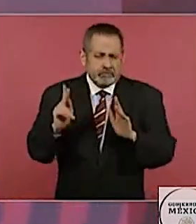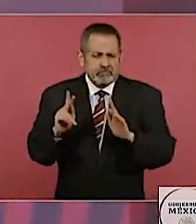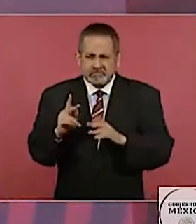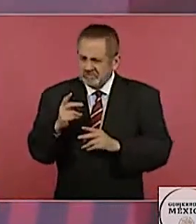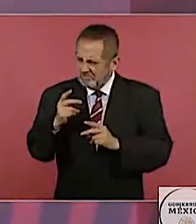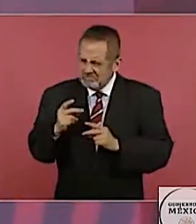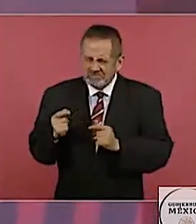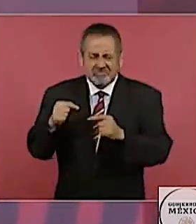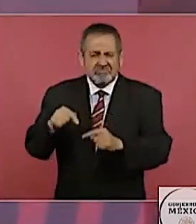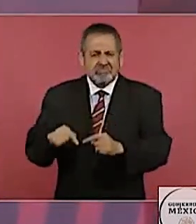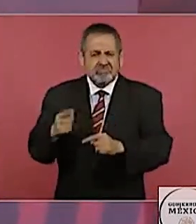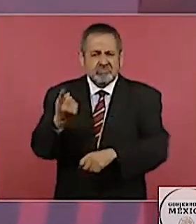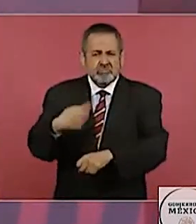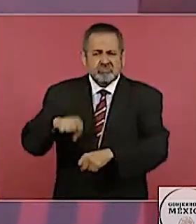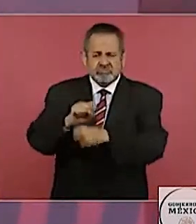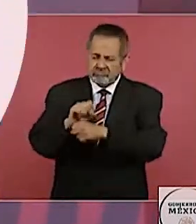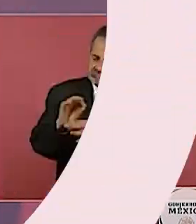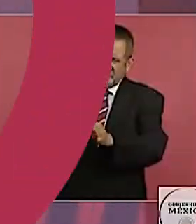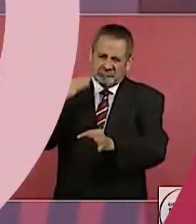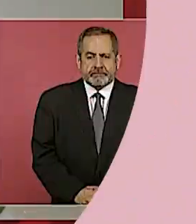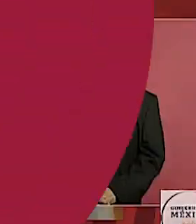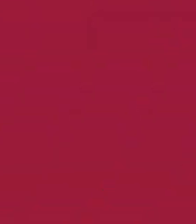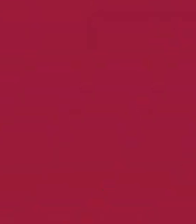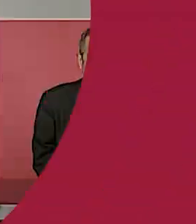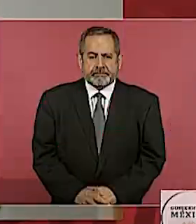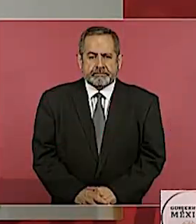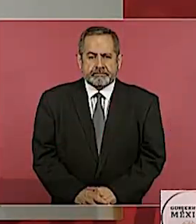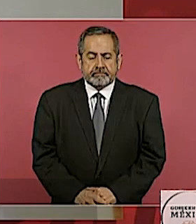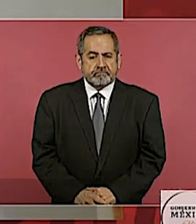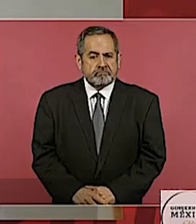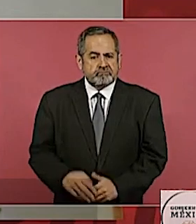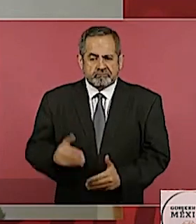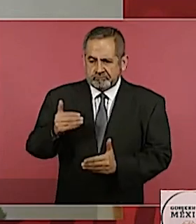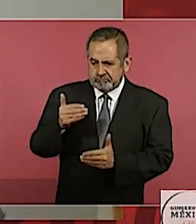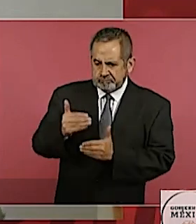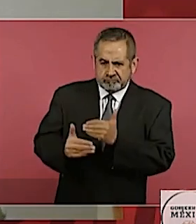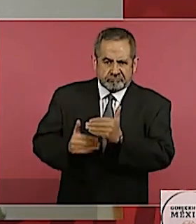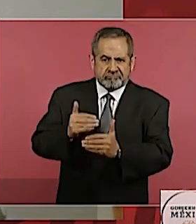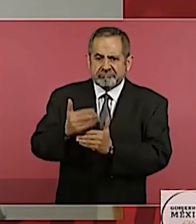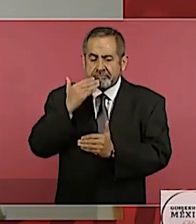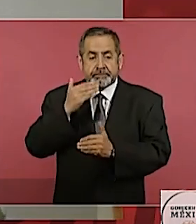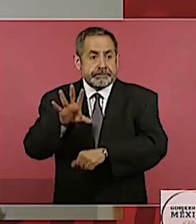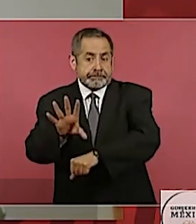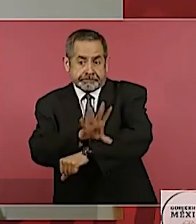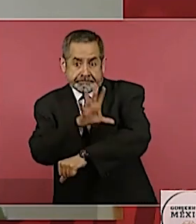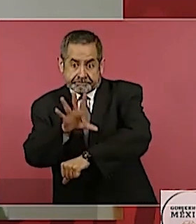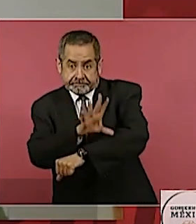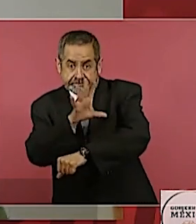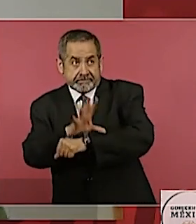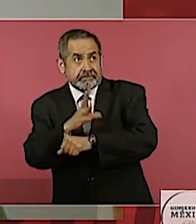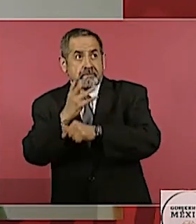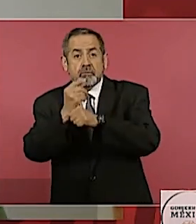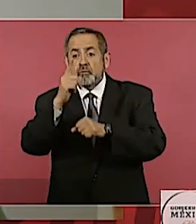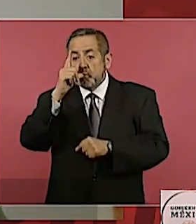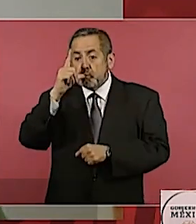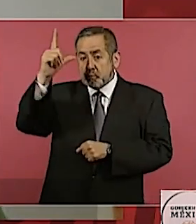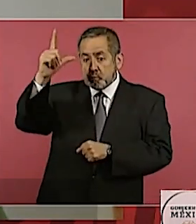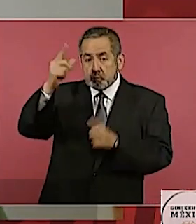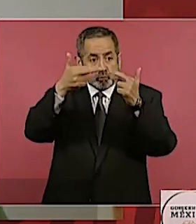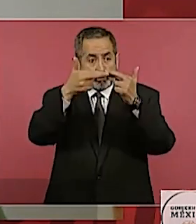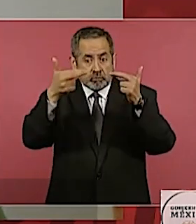luego en una semana El Avance en el servicio eléctrico es muy